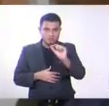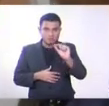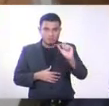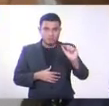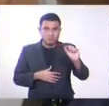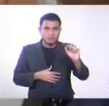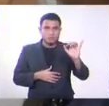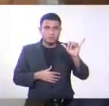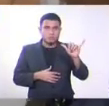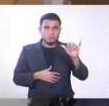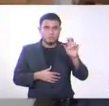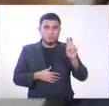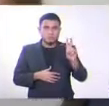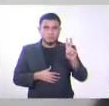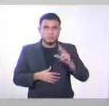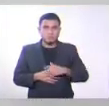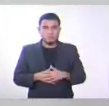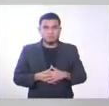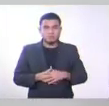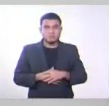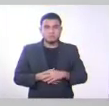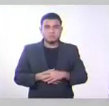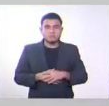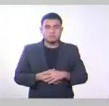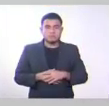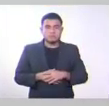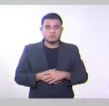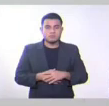es y2. Muy bien.